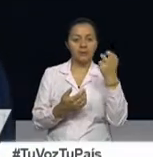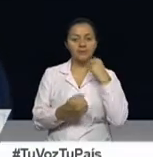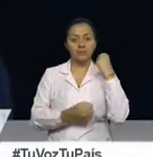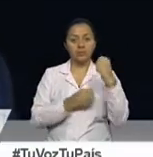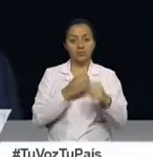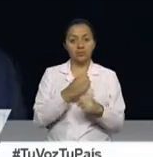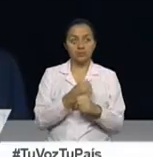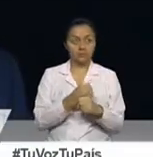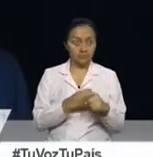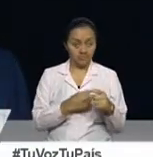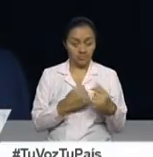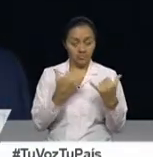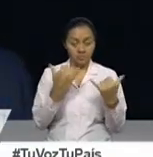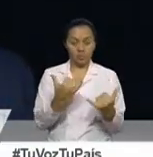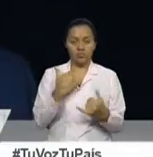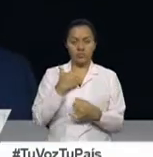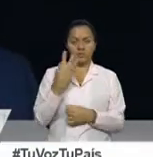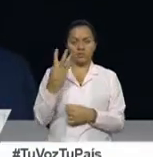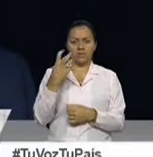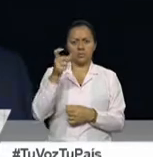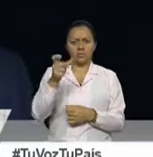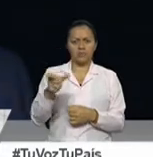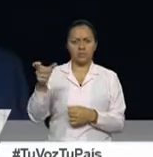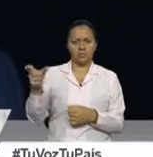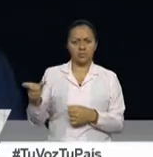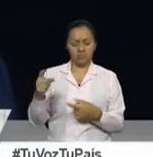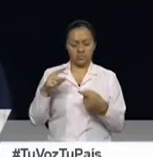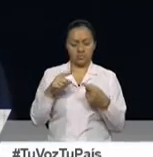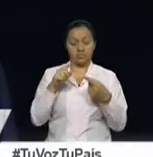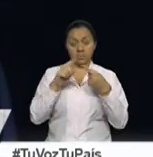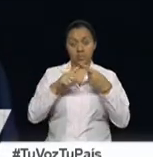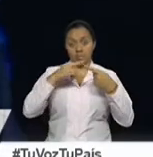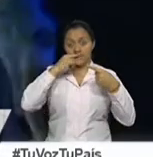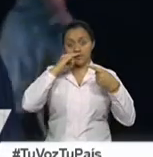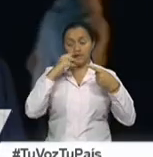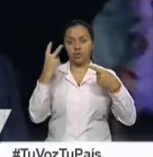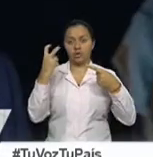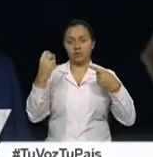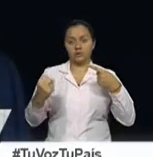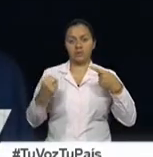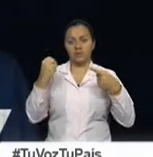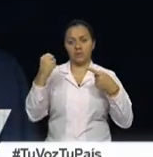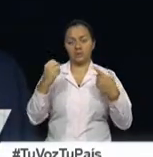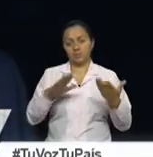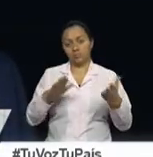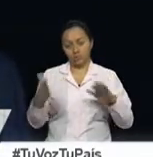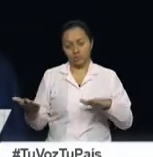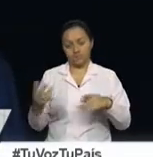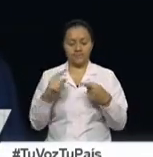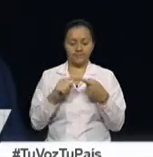En este momento tenemos 14 víctimas, de ellas una niña de 12 años que falleció.